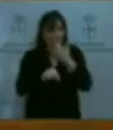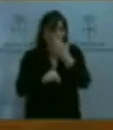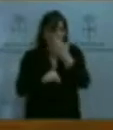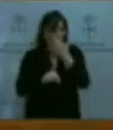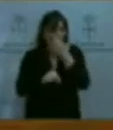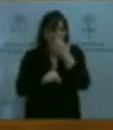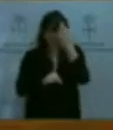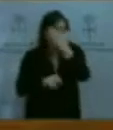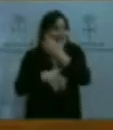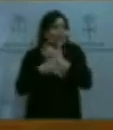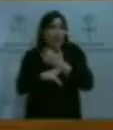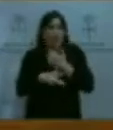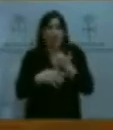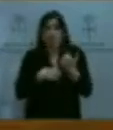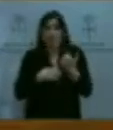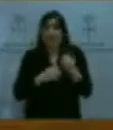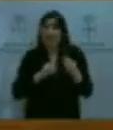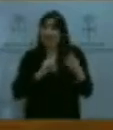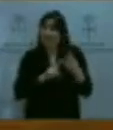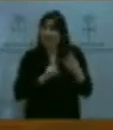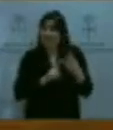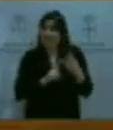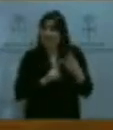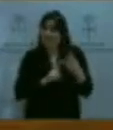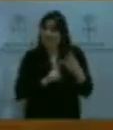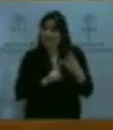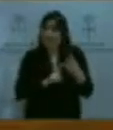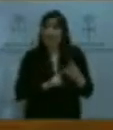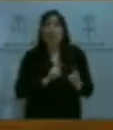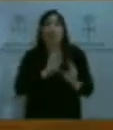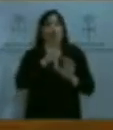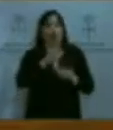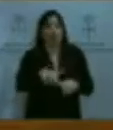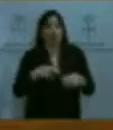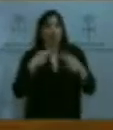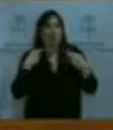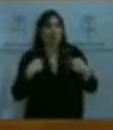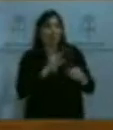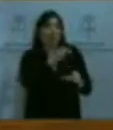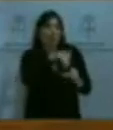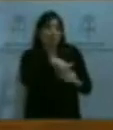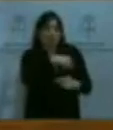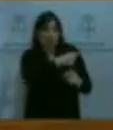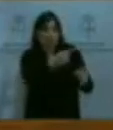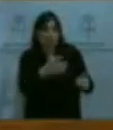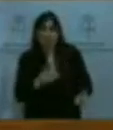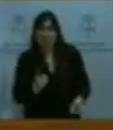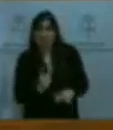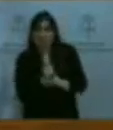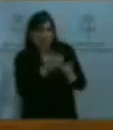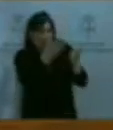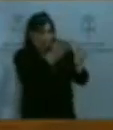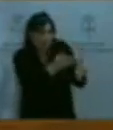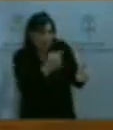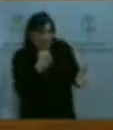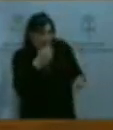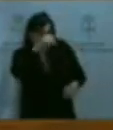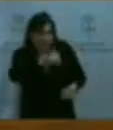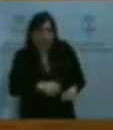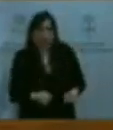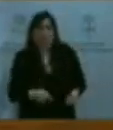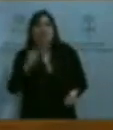que su partido está haciendo en el Congreso de los Diputados contradicen todo lo que usted acaba de decir aquí. Claro que la inspección educativa debería controlar si se están